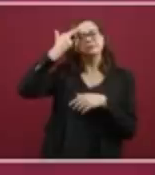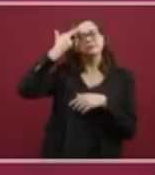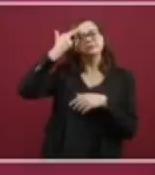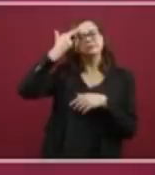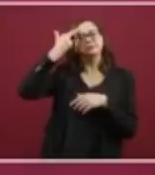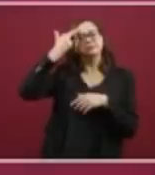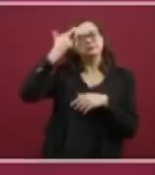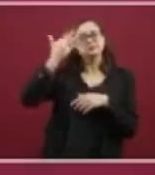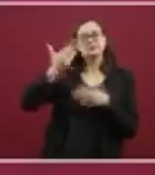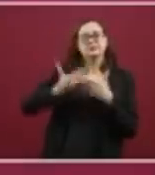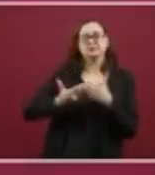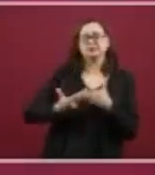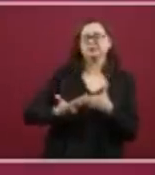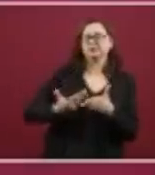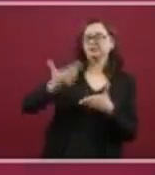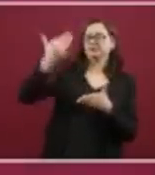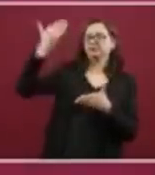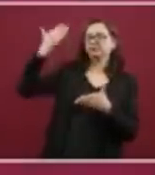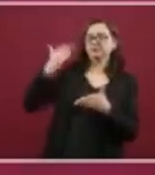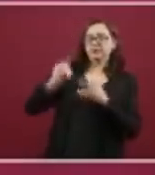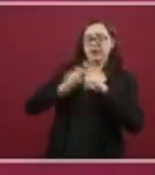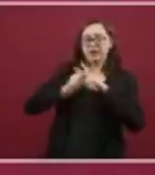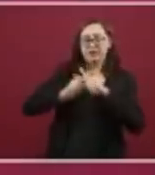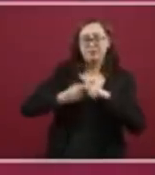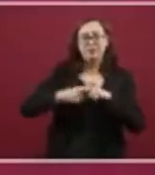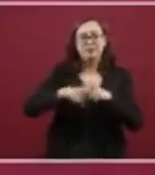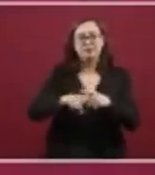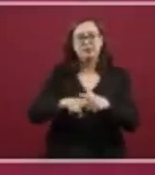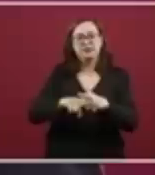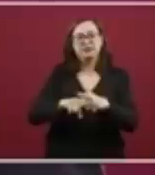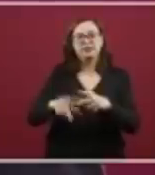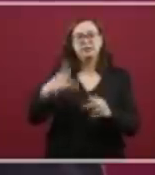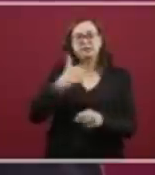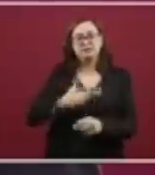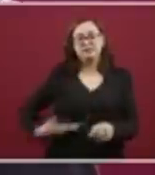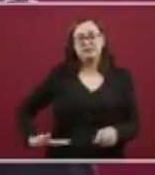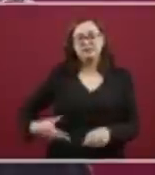del inicio del gobierno de Ernesto Zedillo.